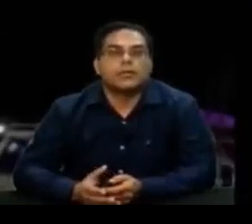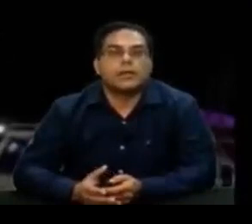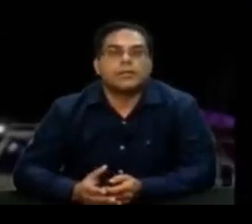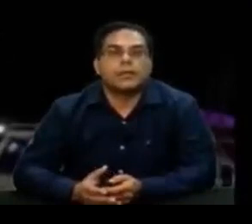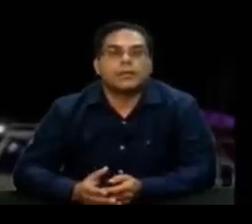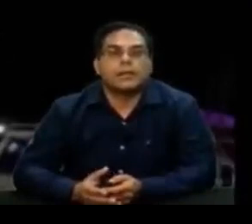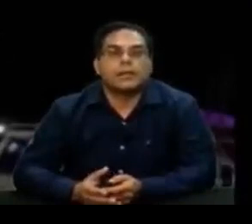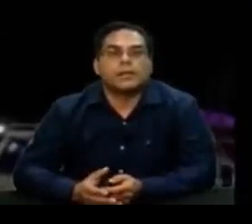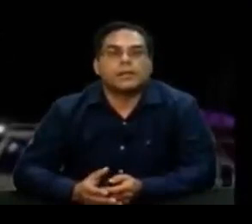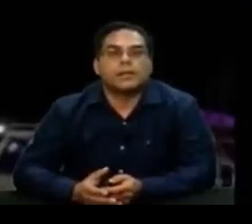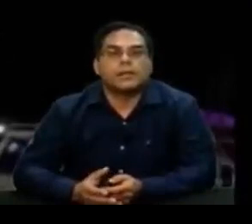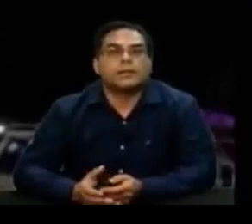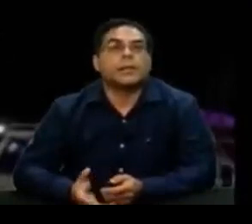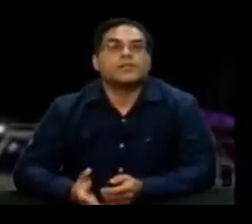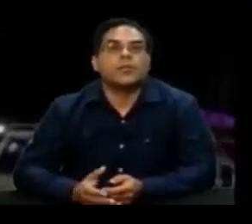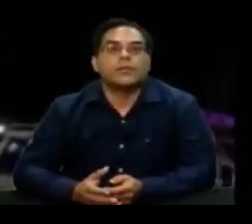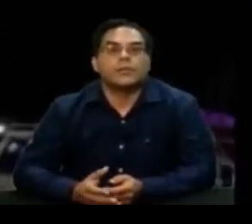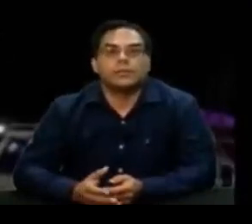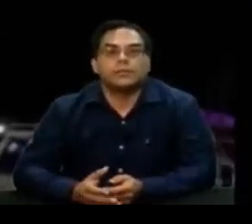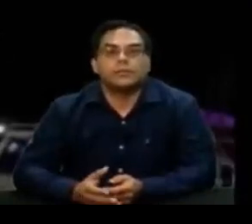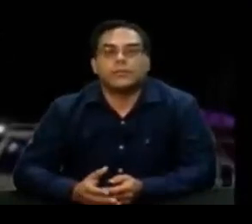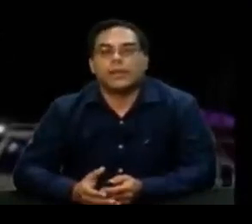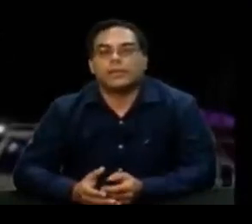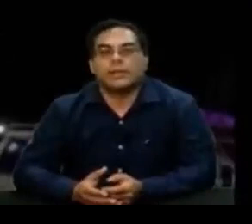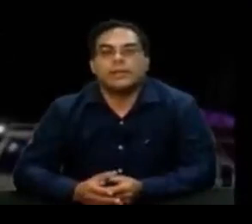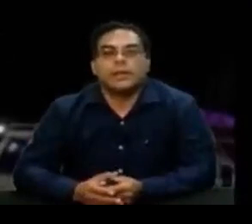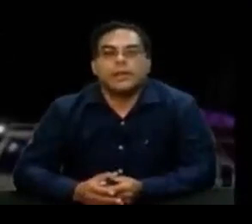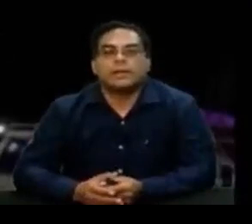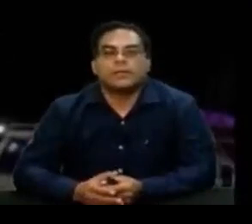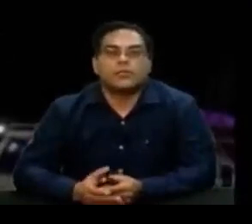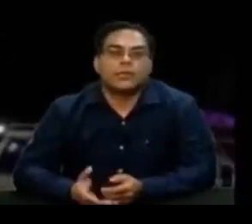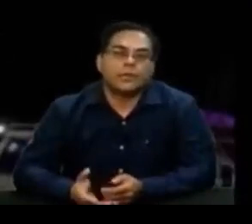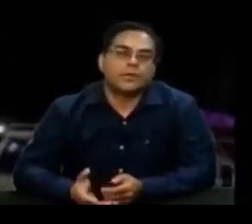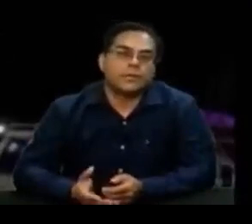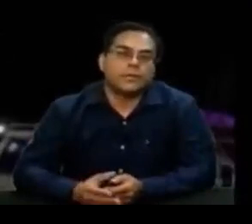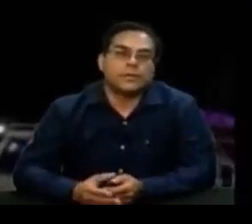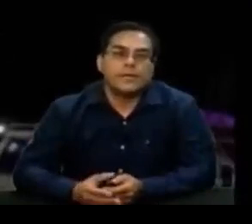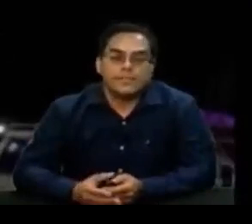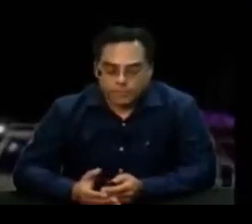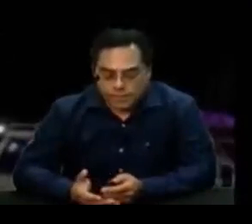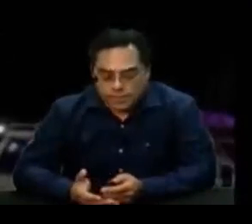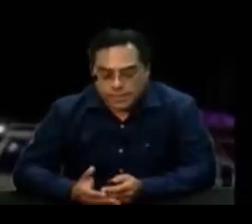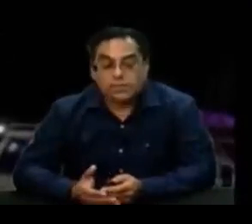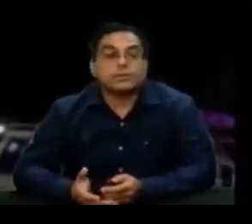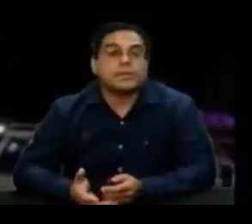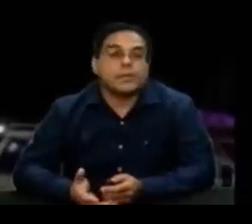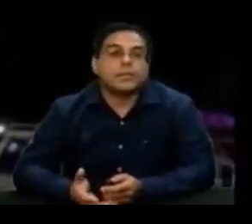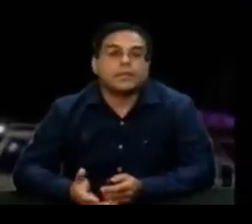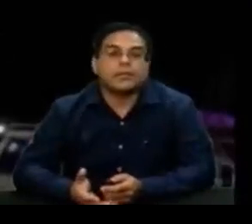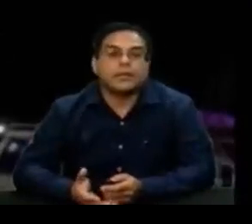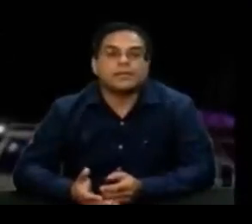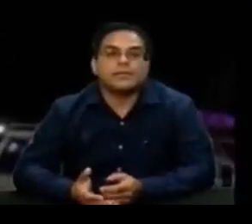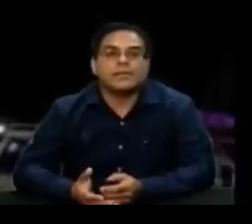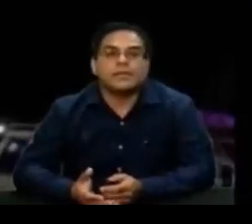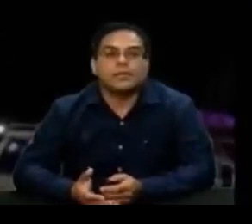mueve realmente el tercio medio, ¿no? Separado del tercio superior, y fracturas panfaciales que no entran realmente a